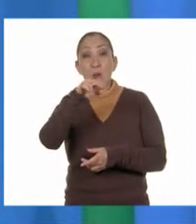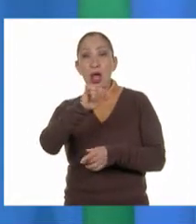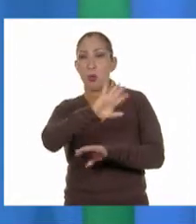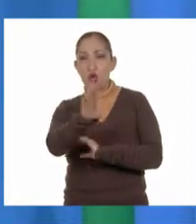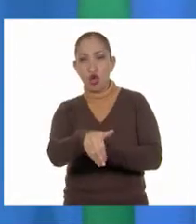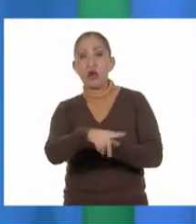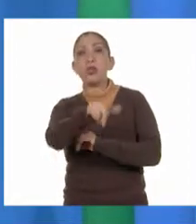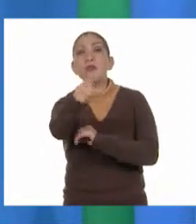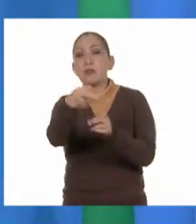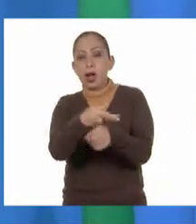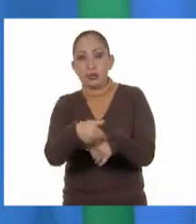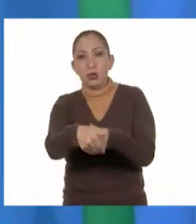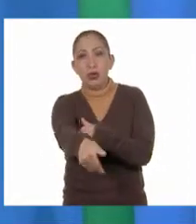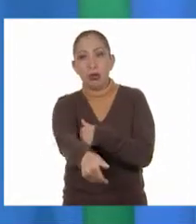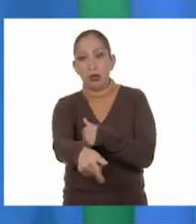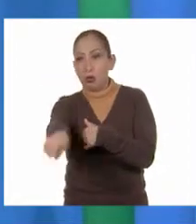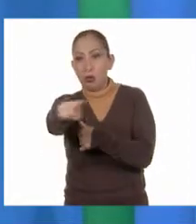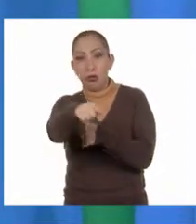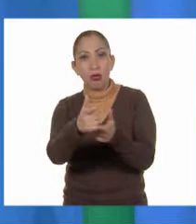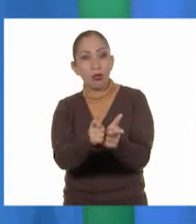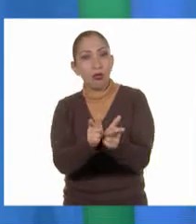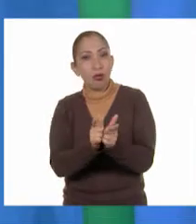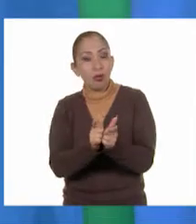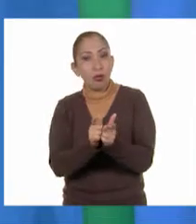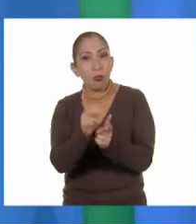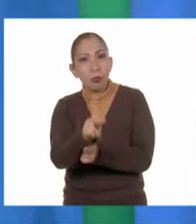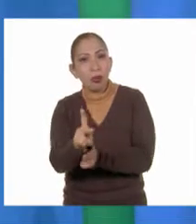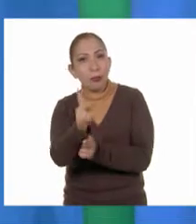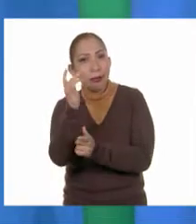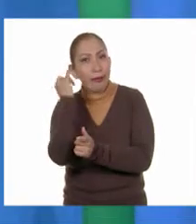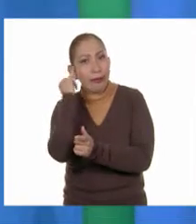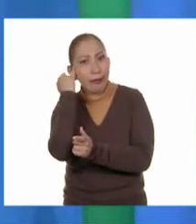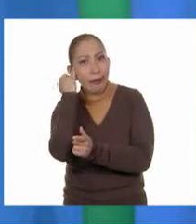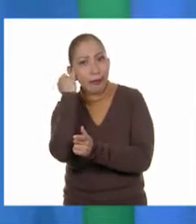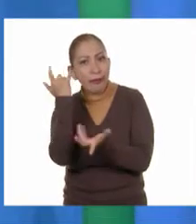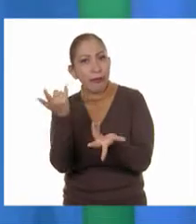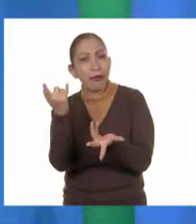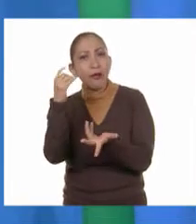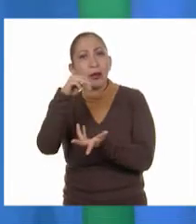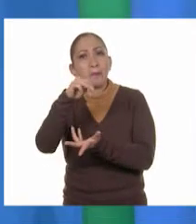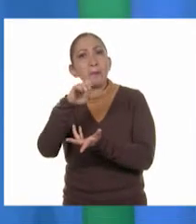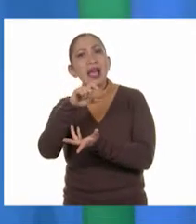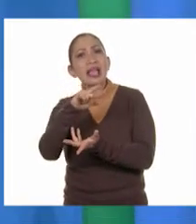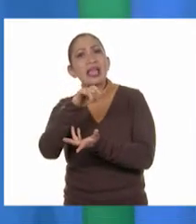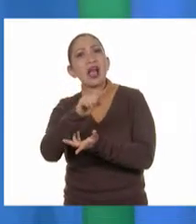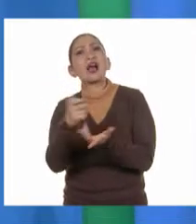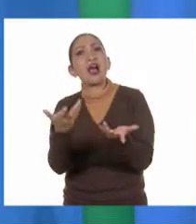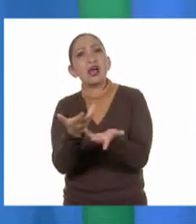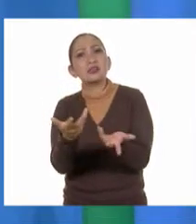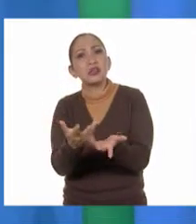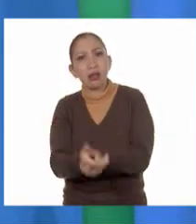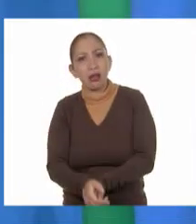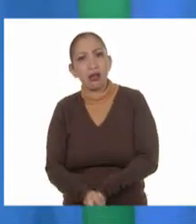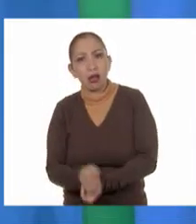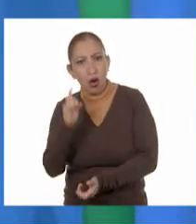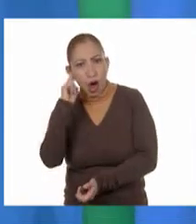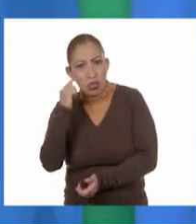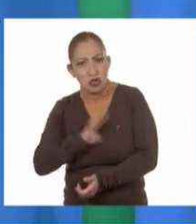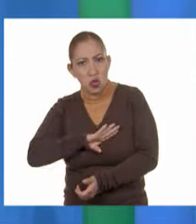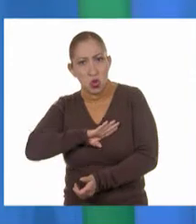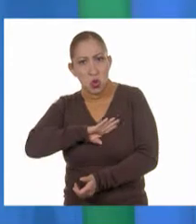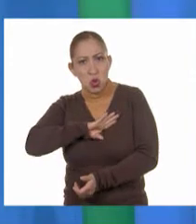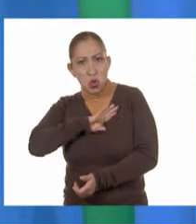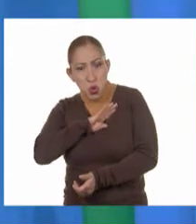me imagino que los mexicas estaban, pues, cada vez más y más y más enojados, ¿no? Primero, los tenían consumiendo